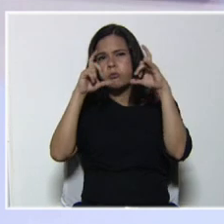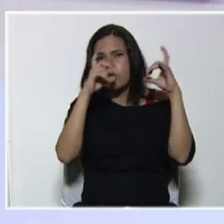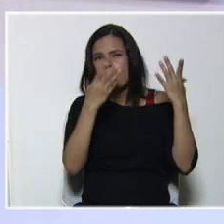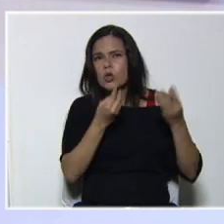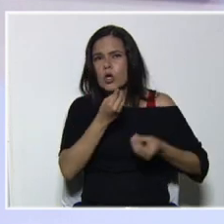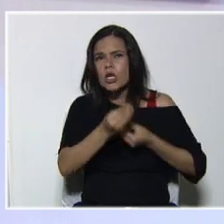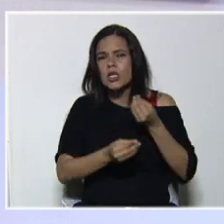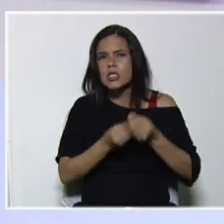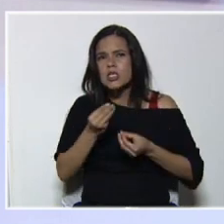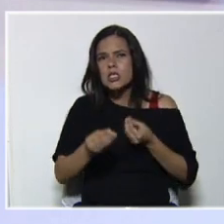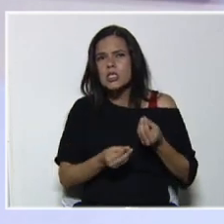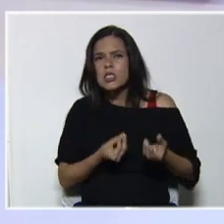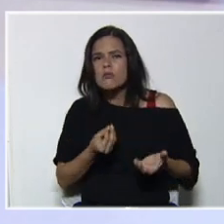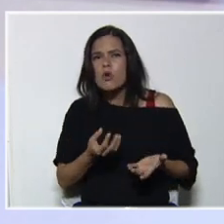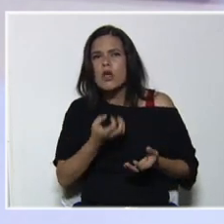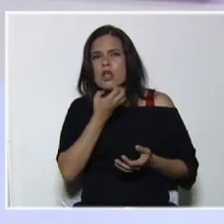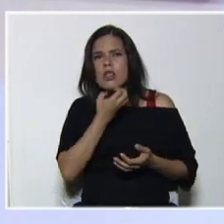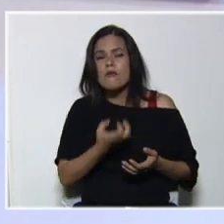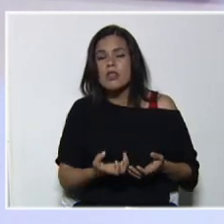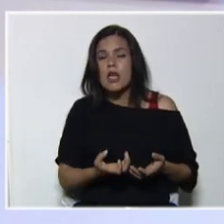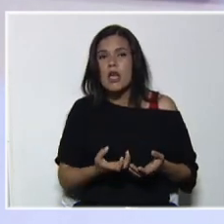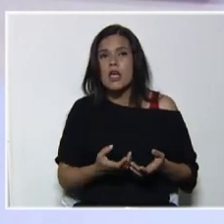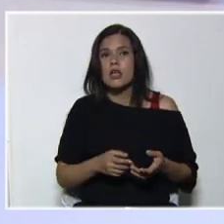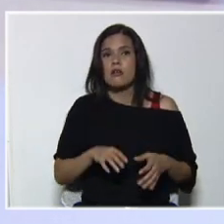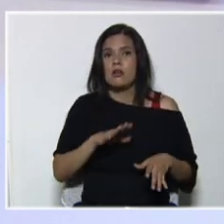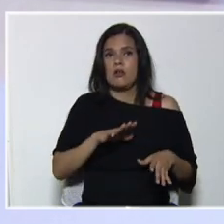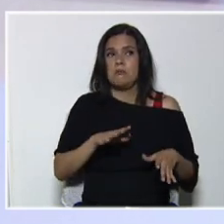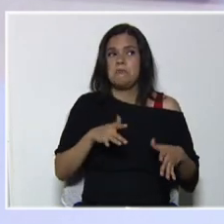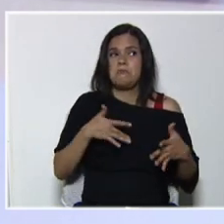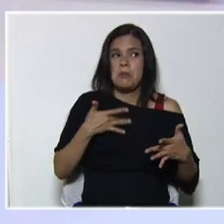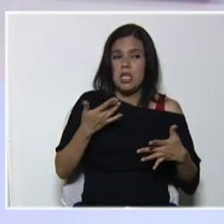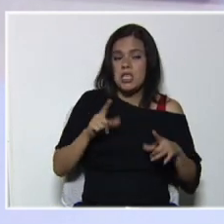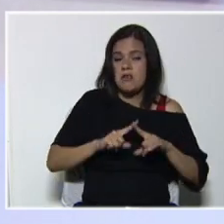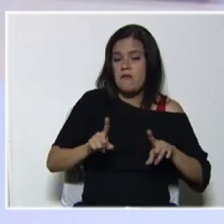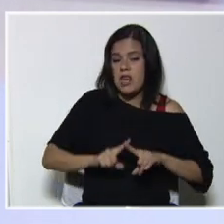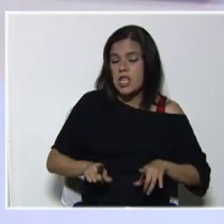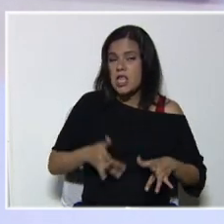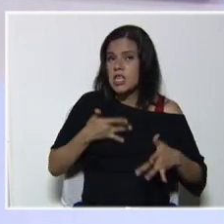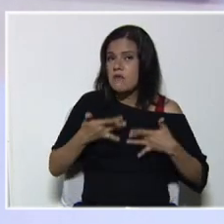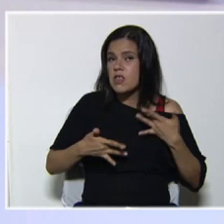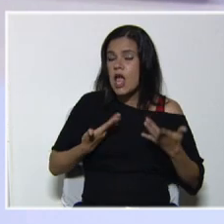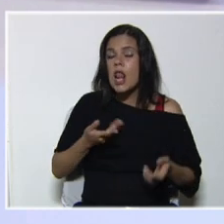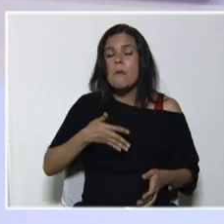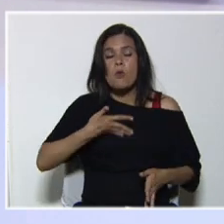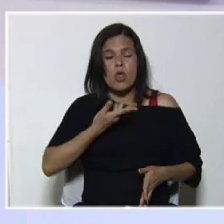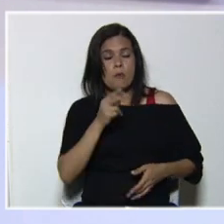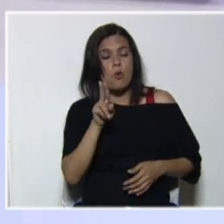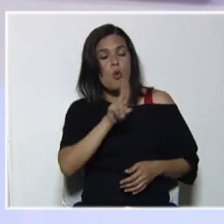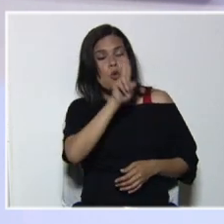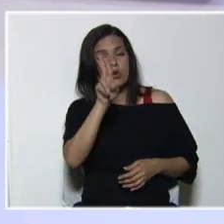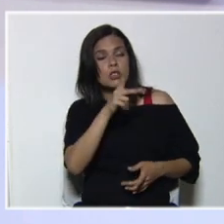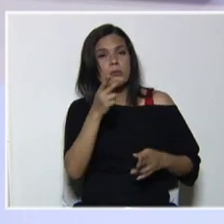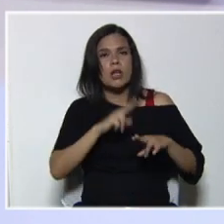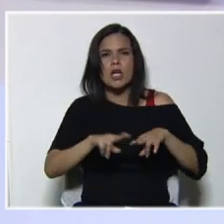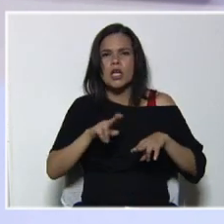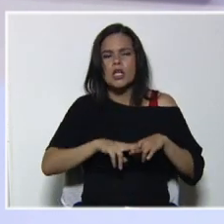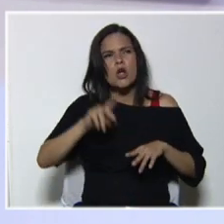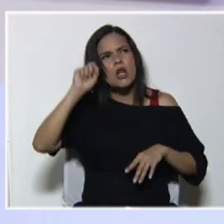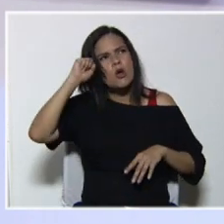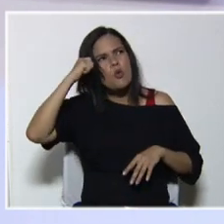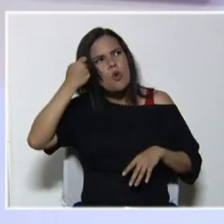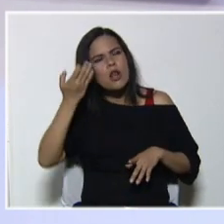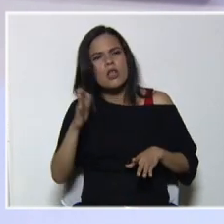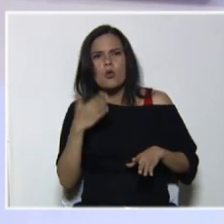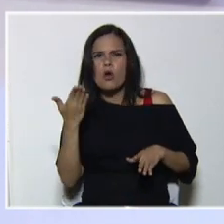la época de Navidad en diferentes momentos, las podemos utilizar para que el niño o niña recuerde cuáles fueron